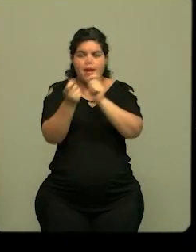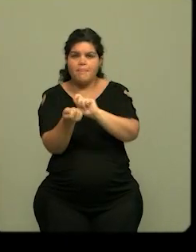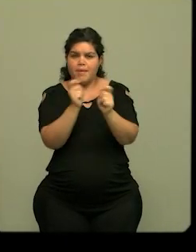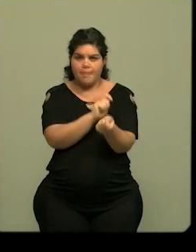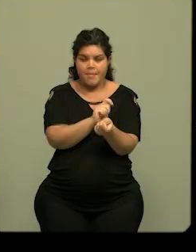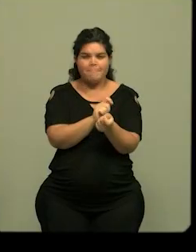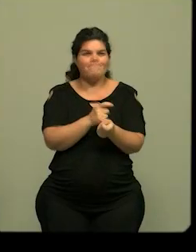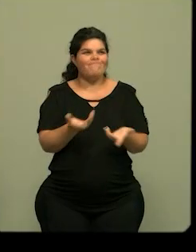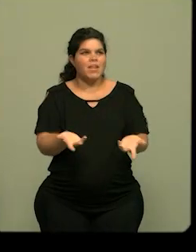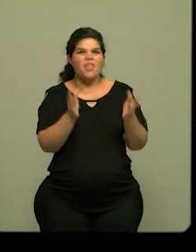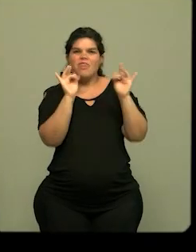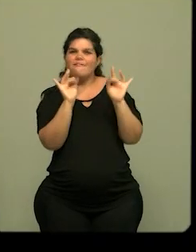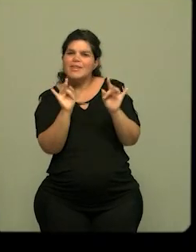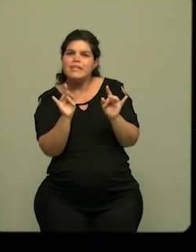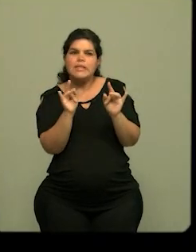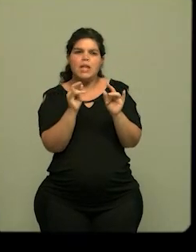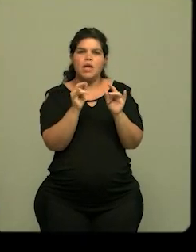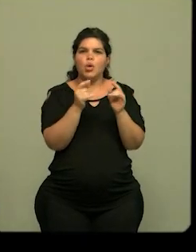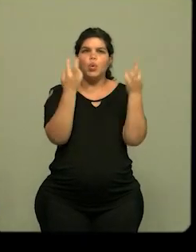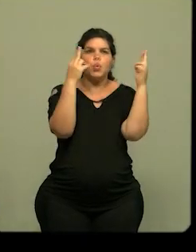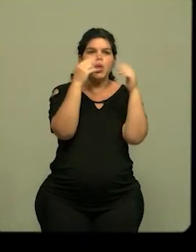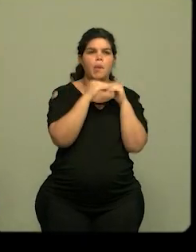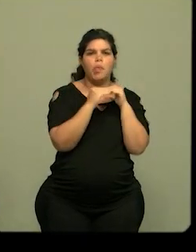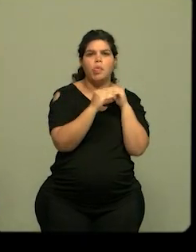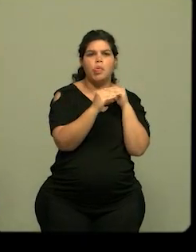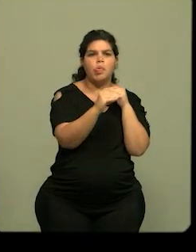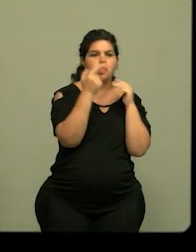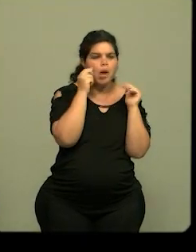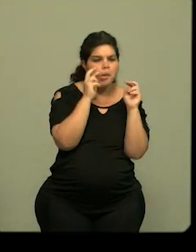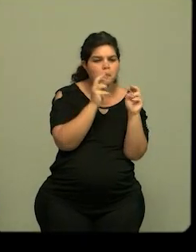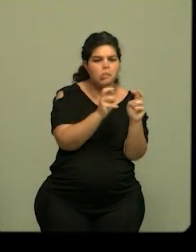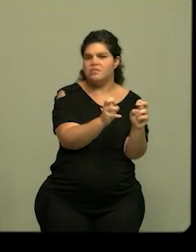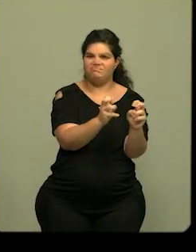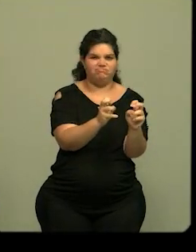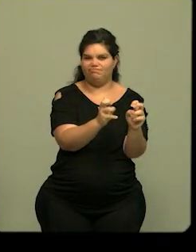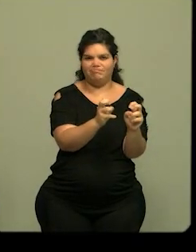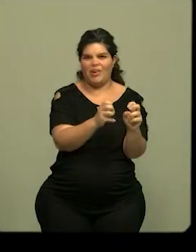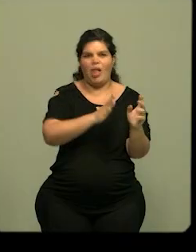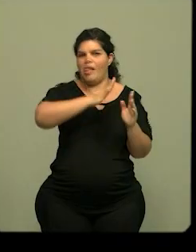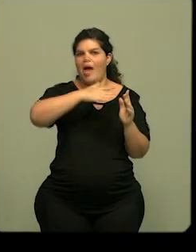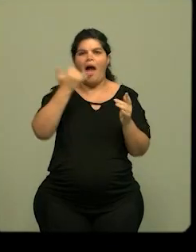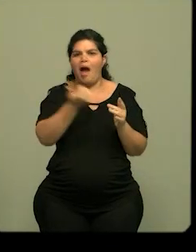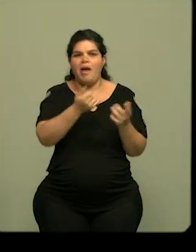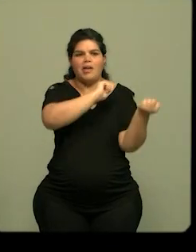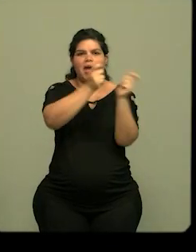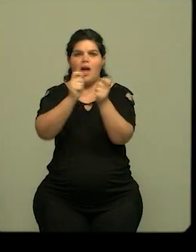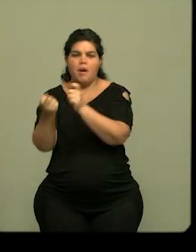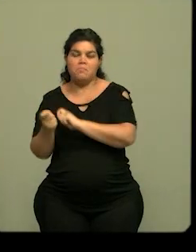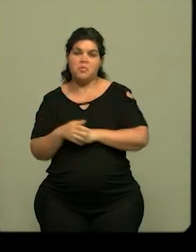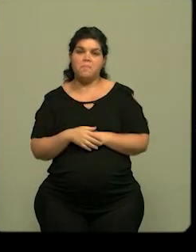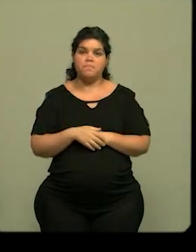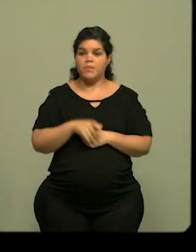poder analizar como un turismo estático. sí. Eh, O sea, ese concepto que teníamos de el turista yendo a un lugar